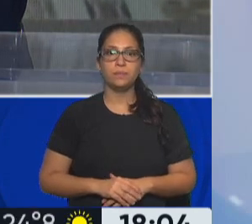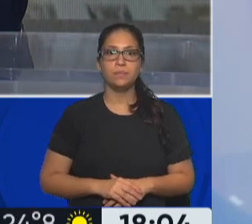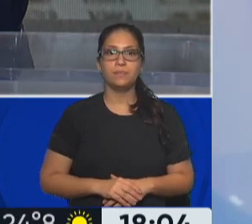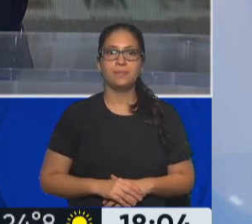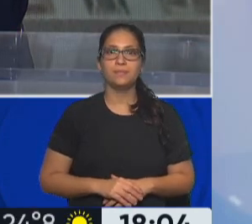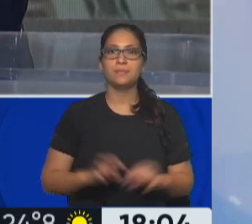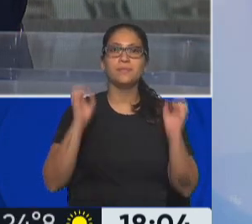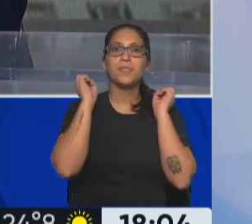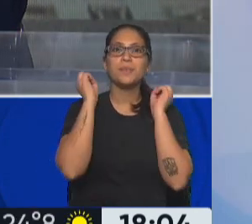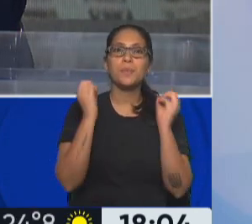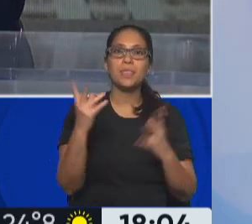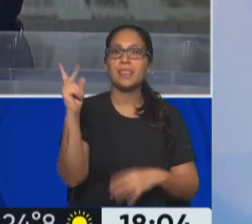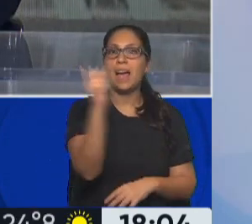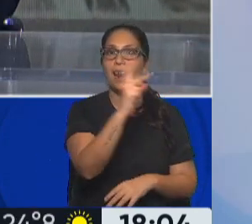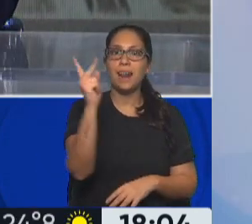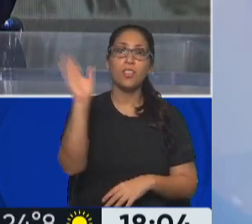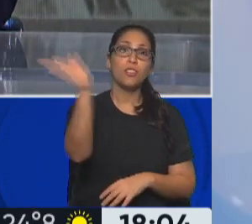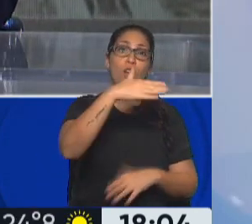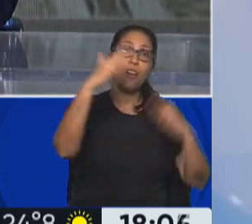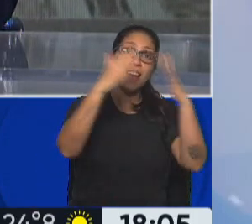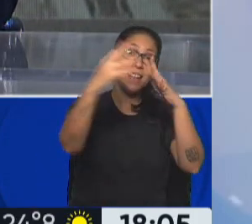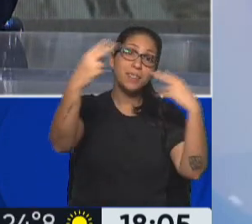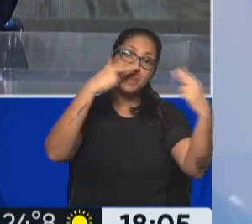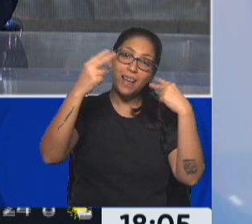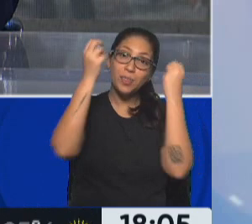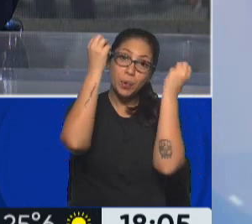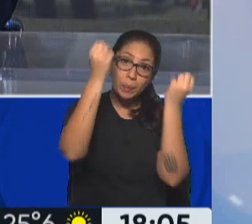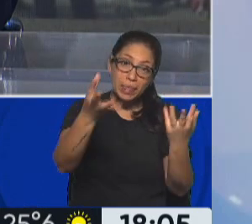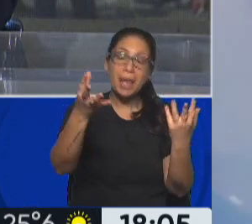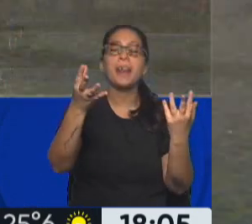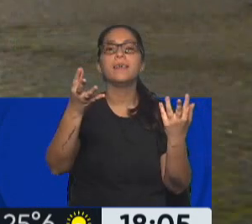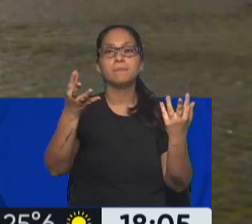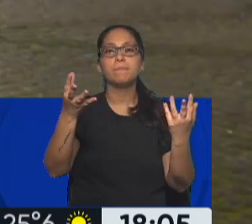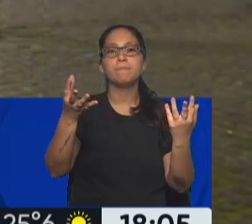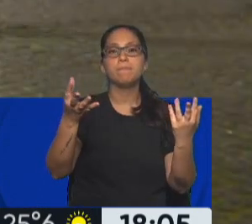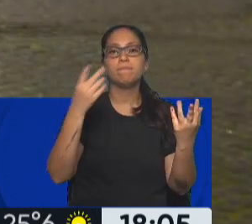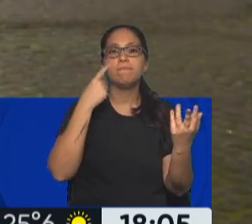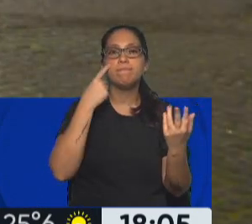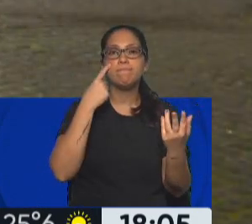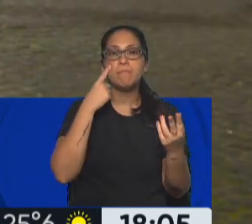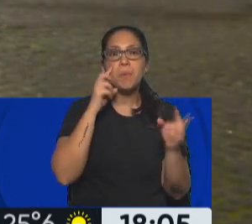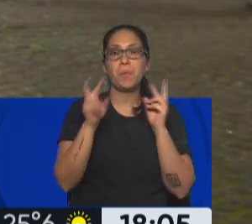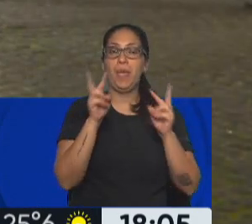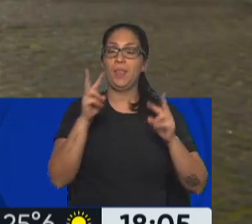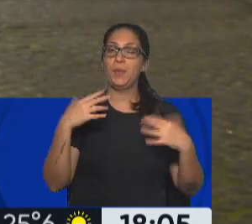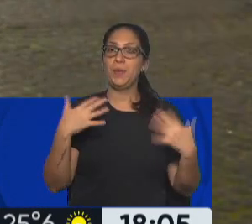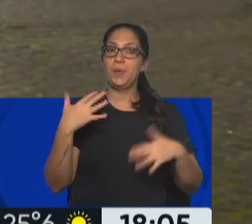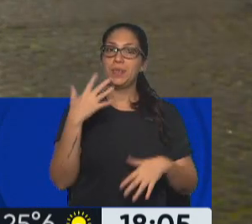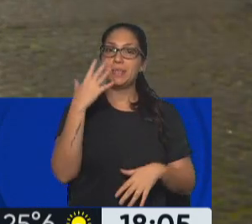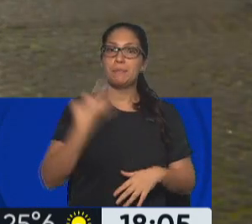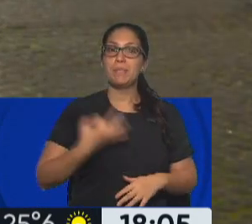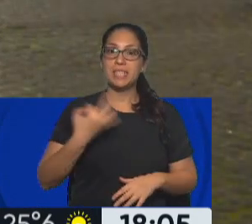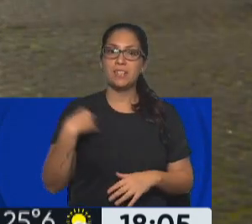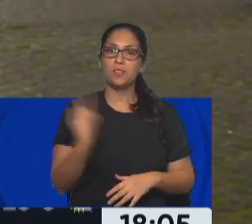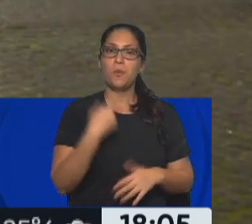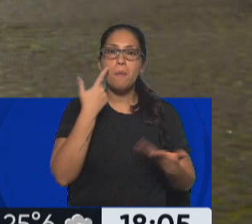¿Cómo estás, Pablo? ¿Cómo estás, Leticia? ¿Cómo están todos en casa, siguiendo este noticiero internacional particular? Porque te vamos a